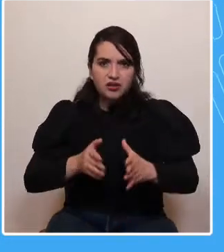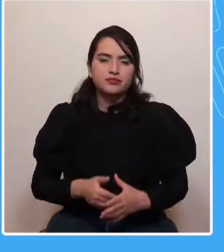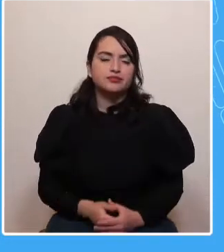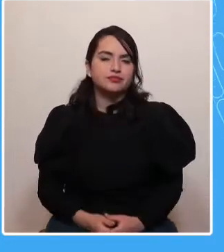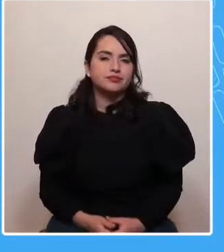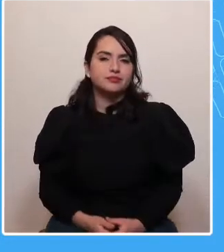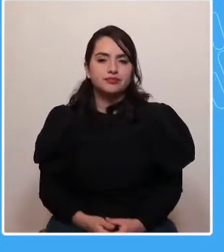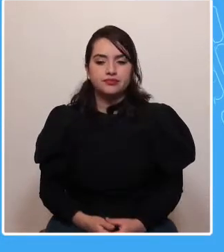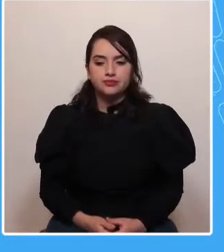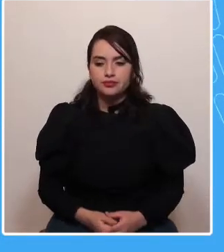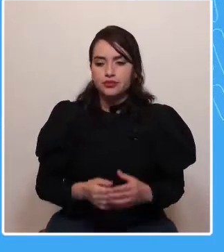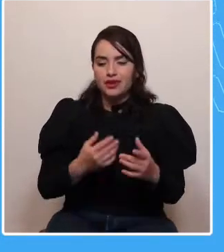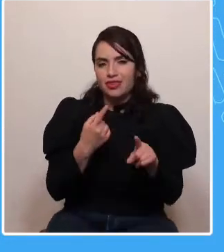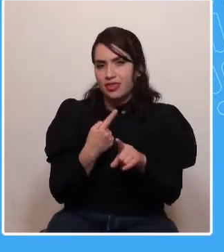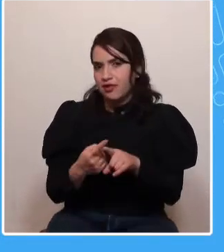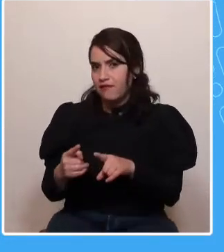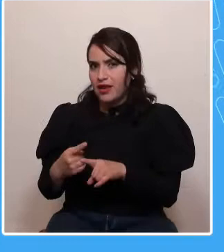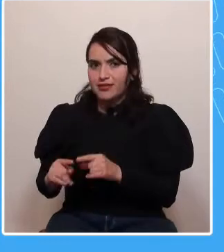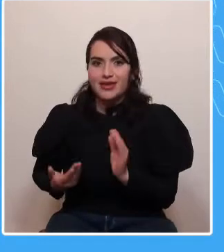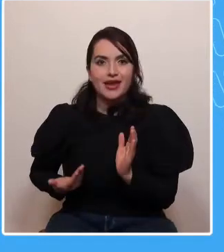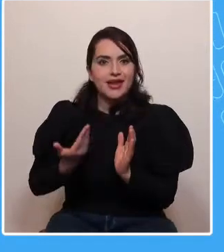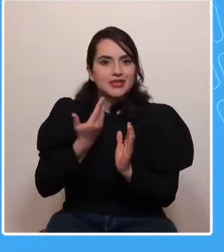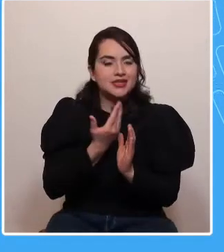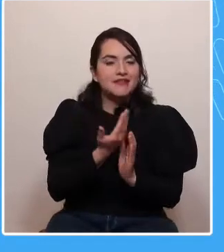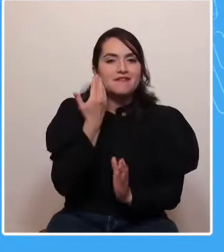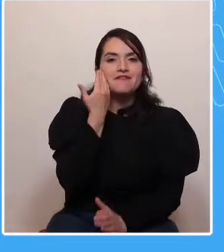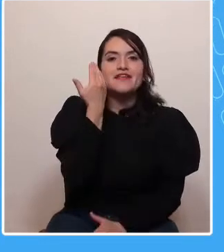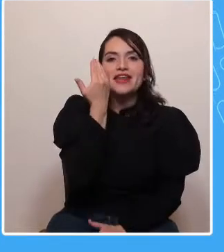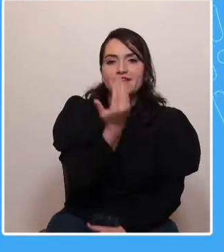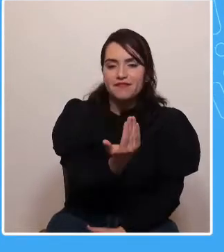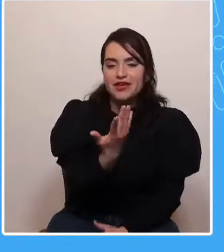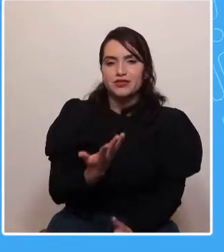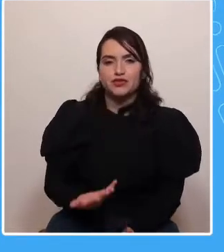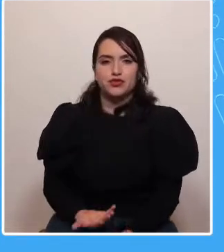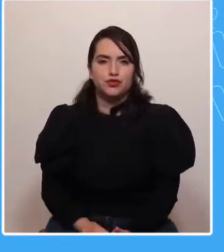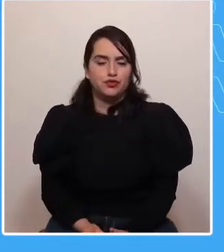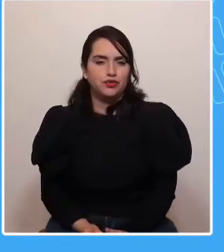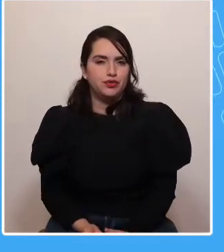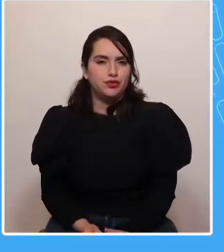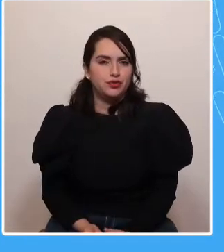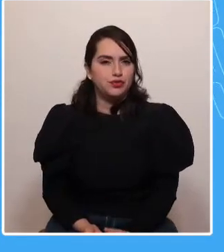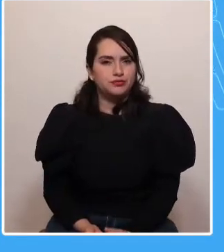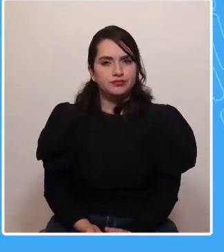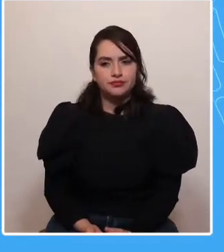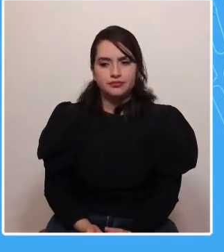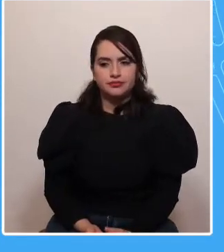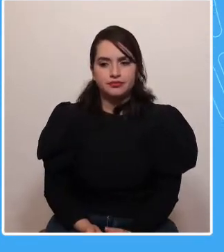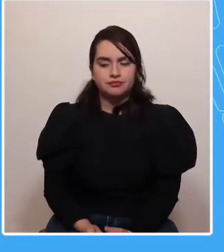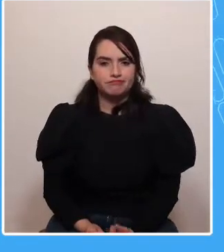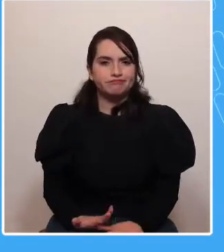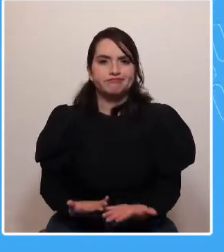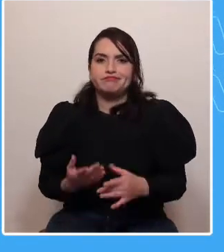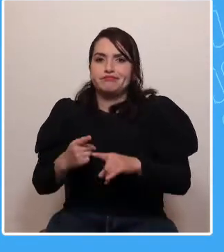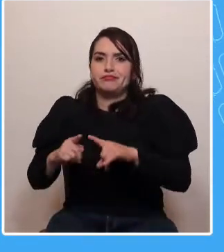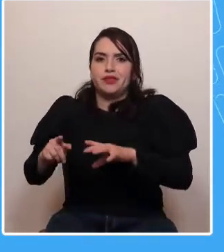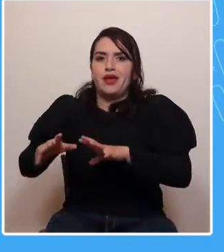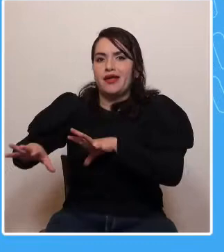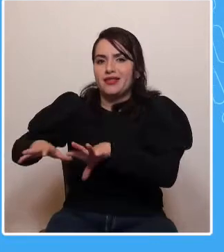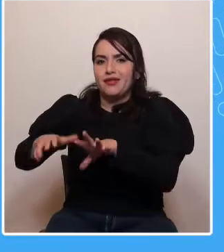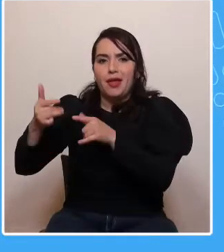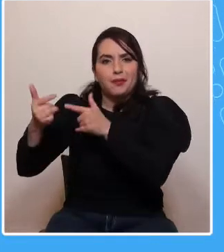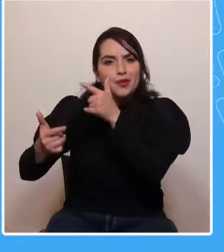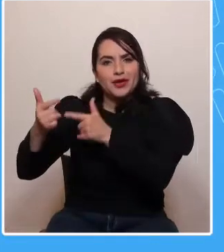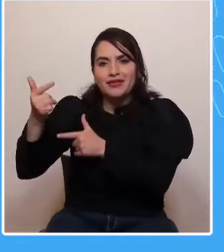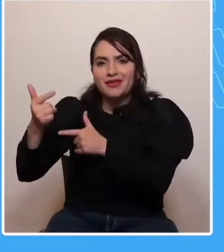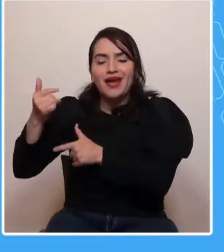en muchas iniciativas de beneficencia, en alternativas políticas, siempre